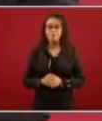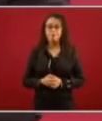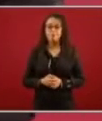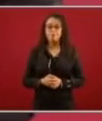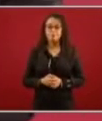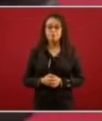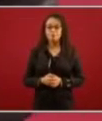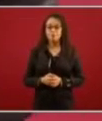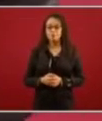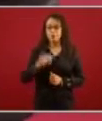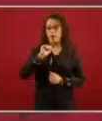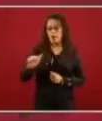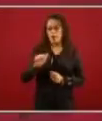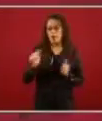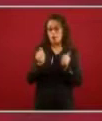malestar social,